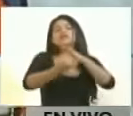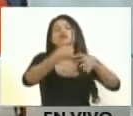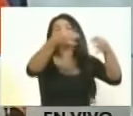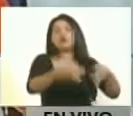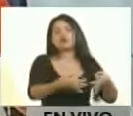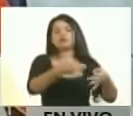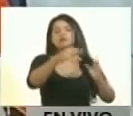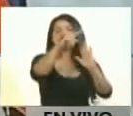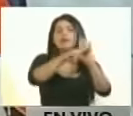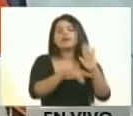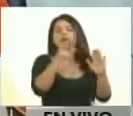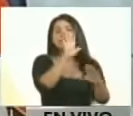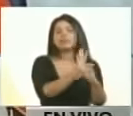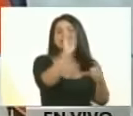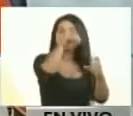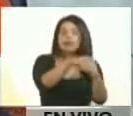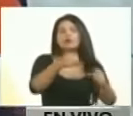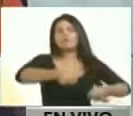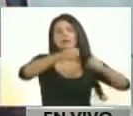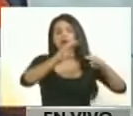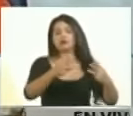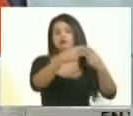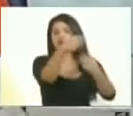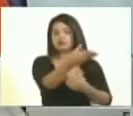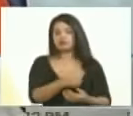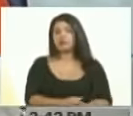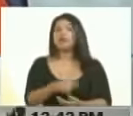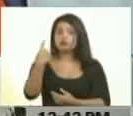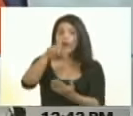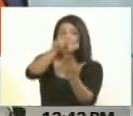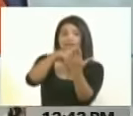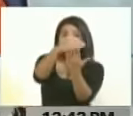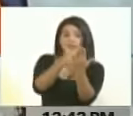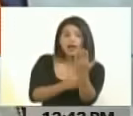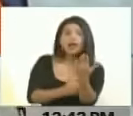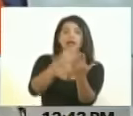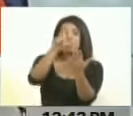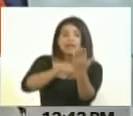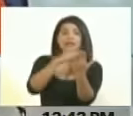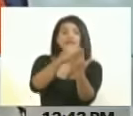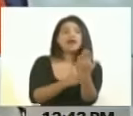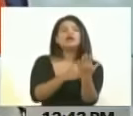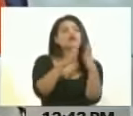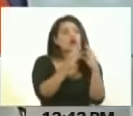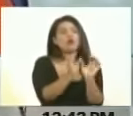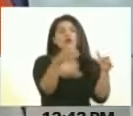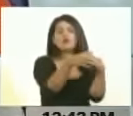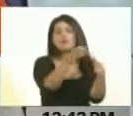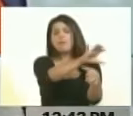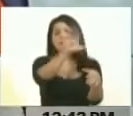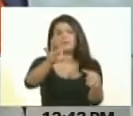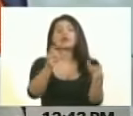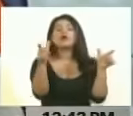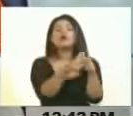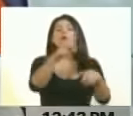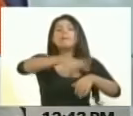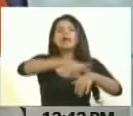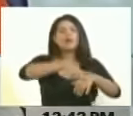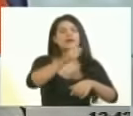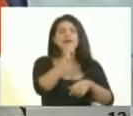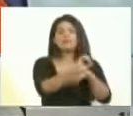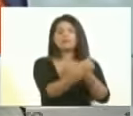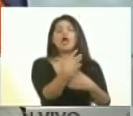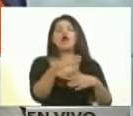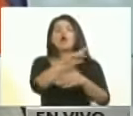la lista de todos los movimientos sociales en el Uruguay, el Plenario Intersindical de Trabajadores y la Convención Nacional